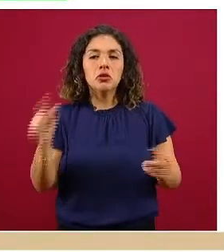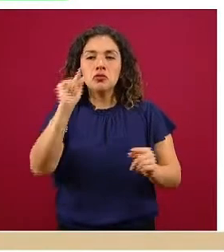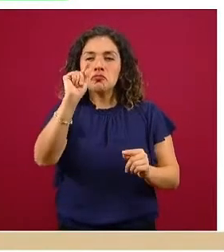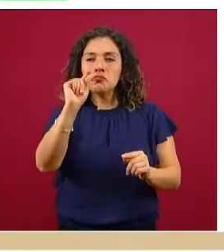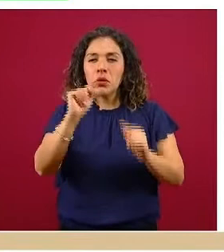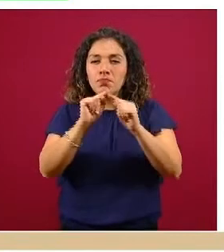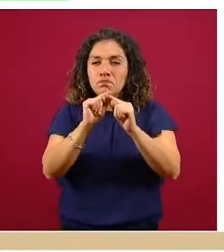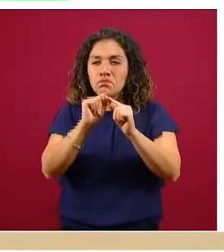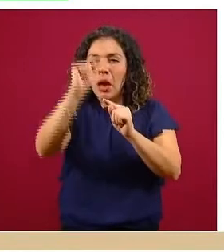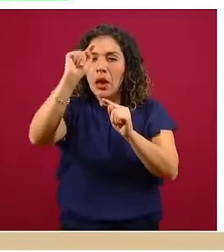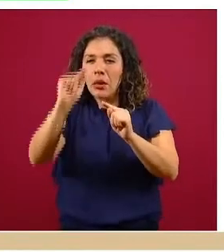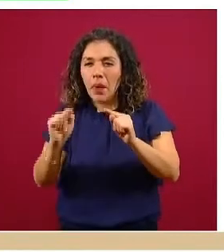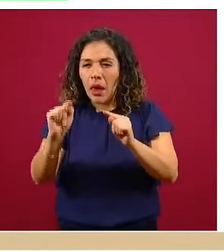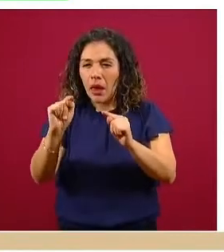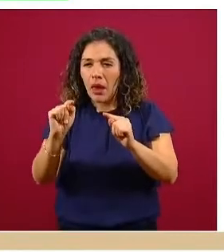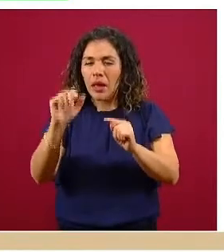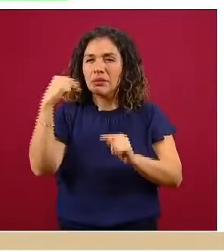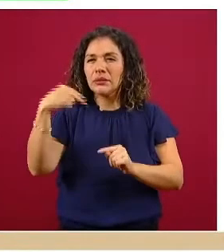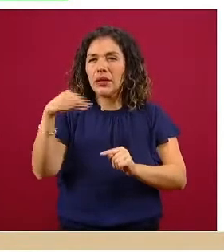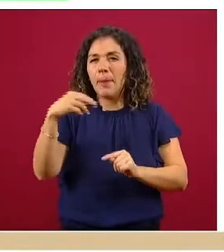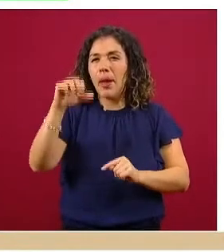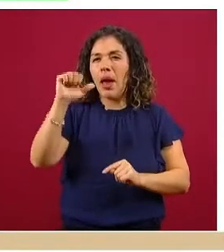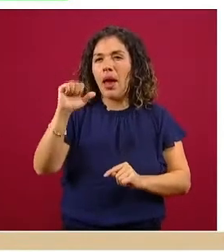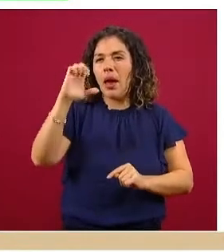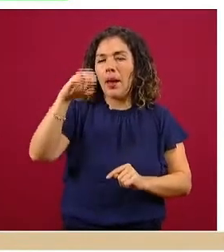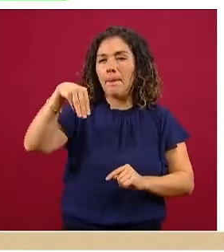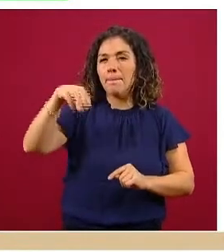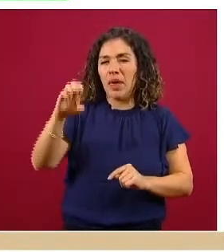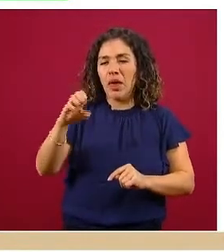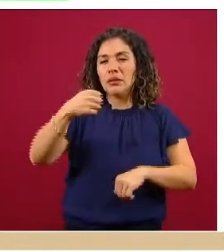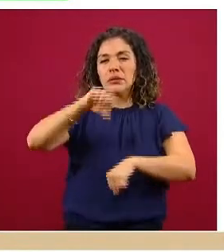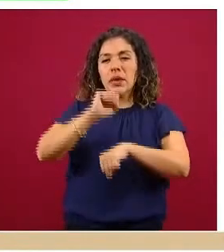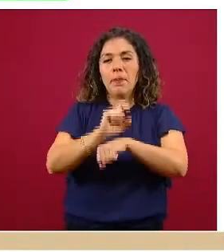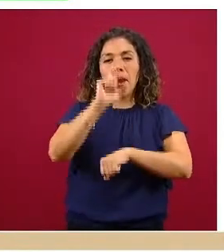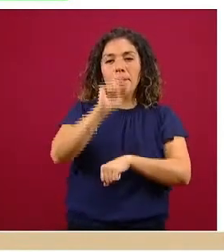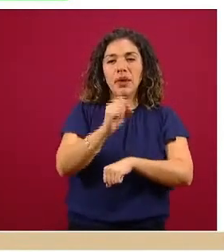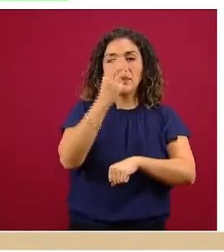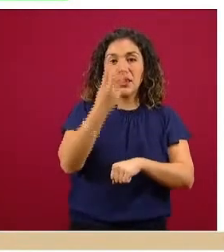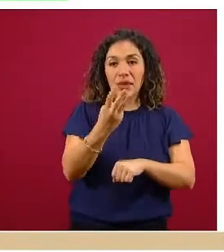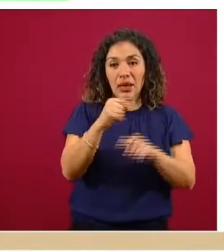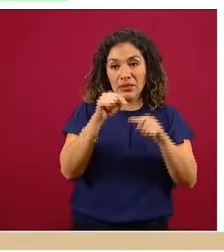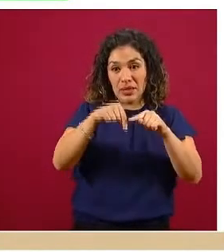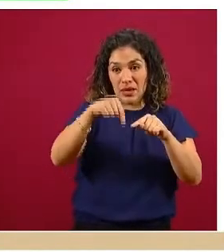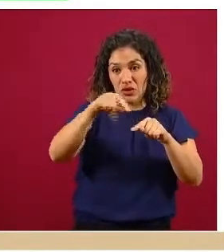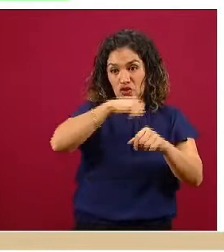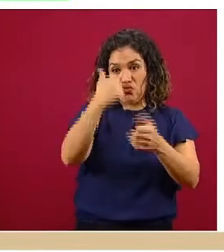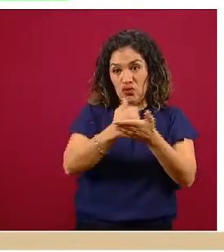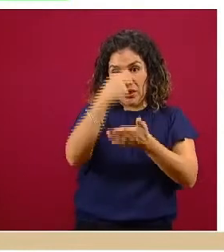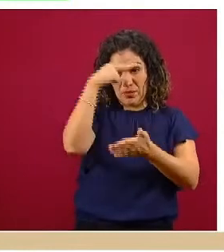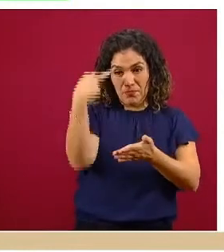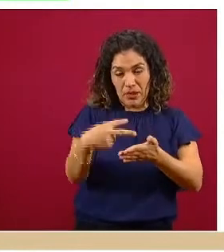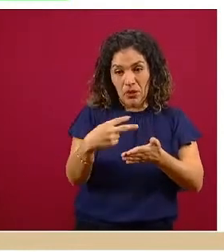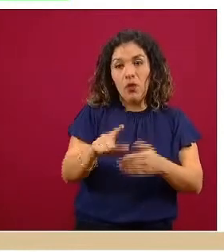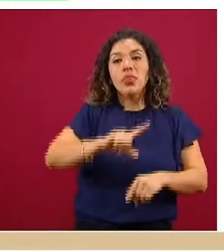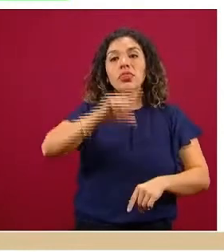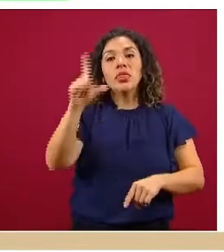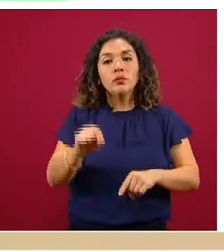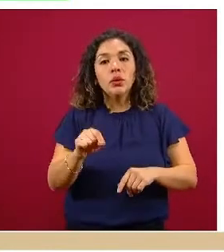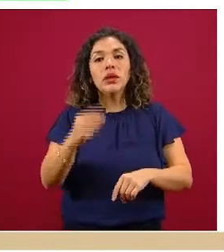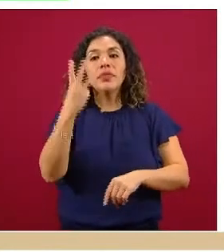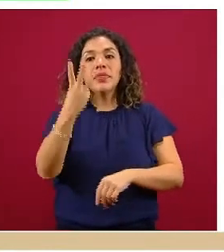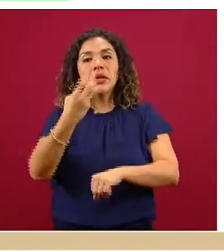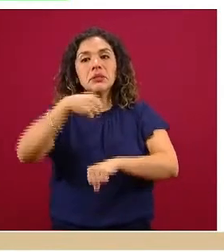pico o el acme que hubiera sucedido en la semana 23 aquí en la Ciudad de México. Luego vienen